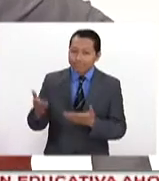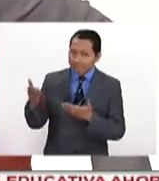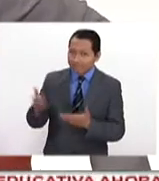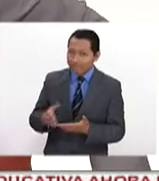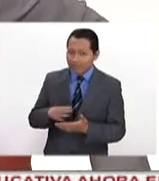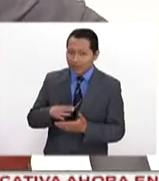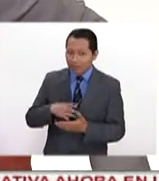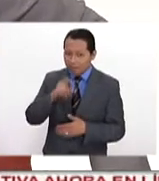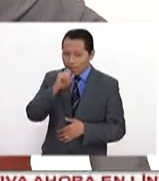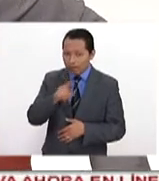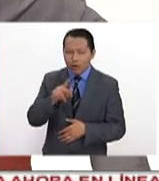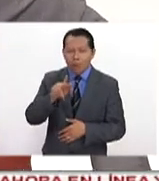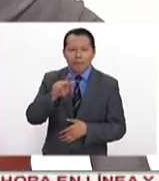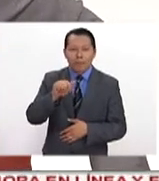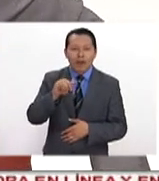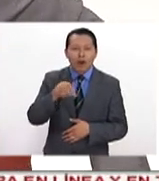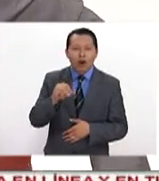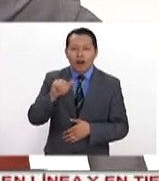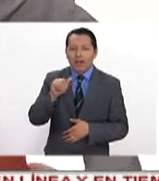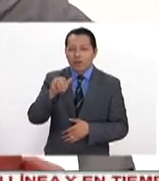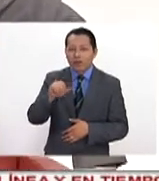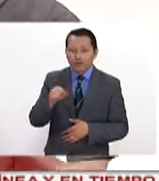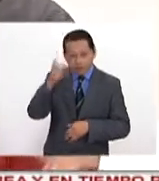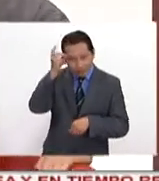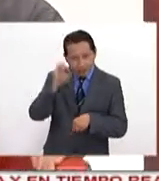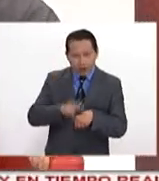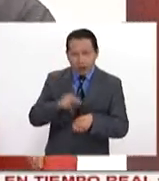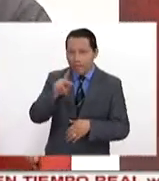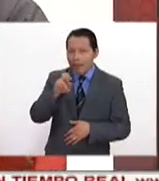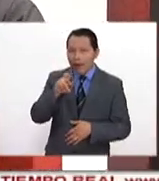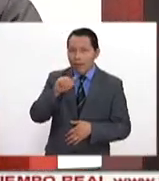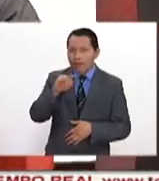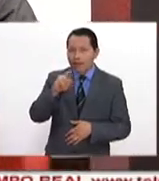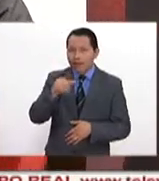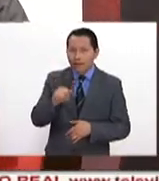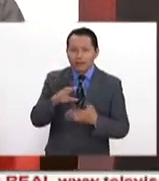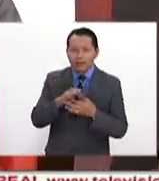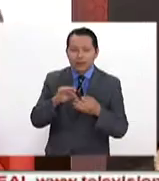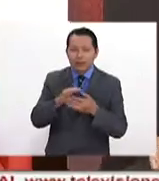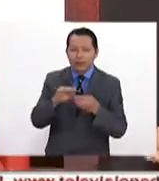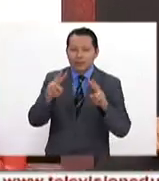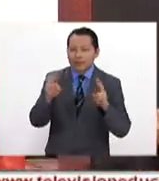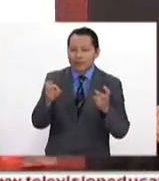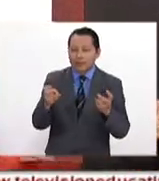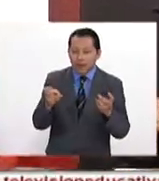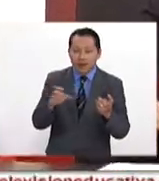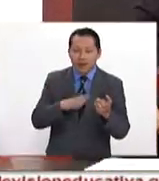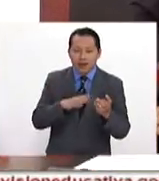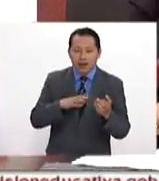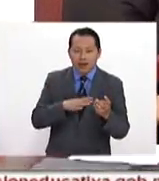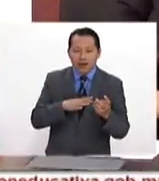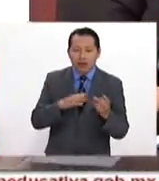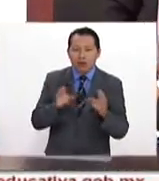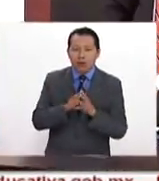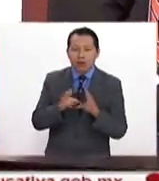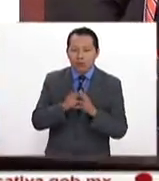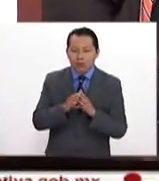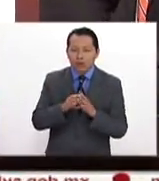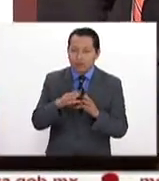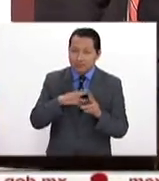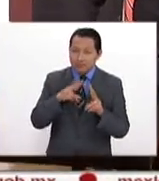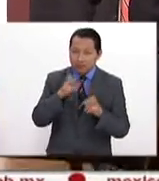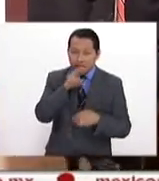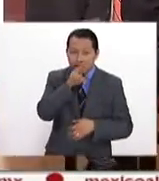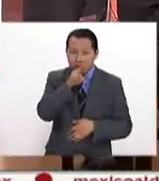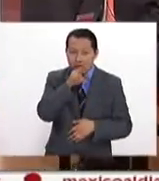Acompaña aquí en el estudio Paco Abundis, director de Parametría, con quien vamos a hablar de un asunto que preocupa,